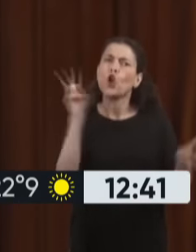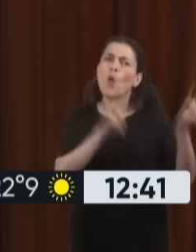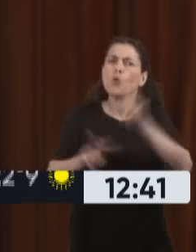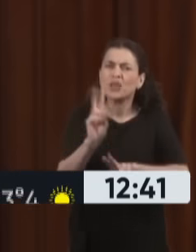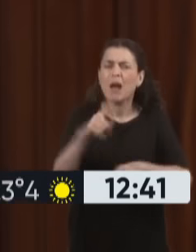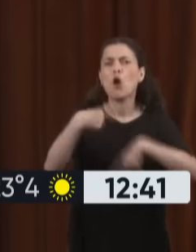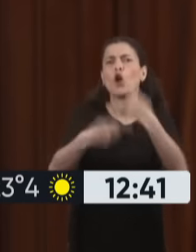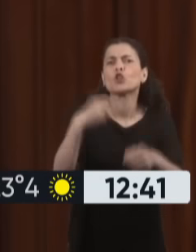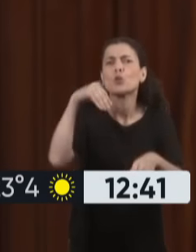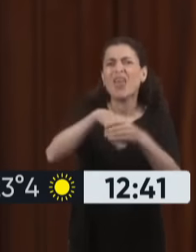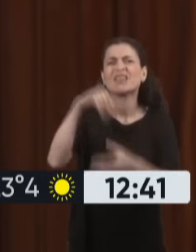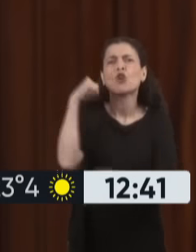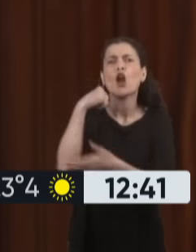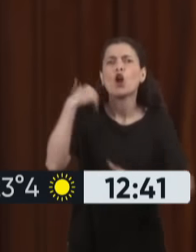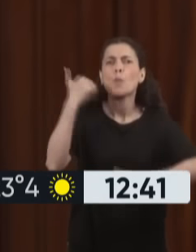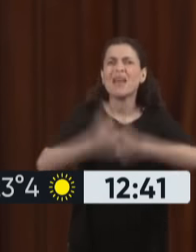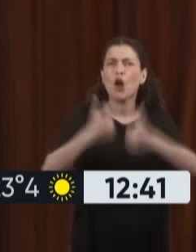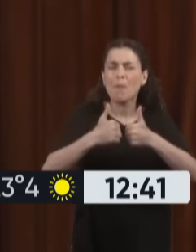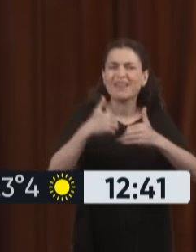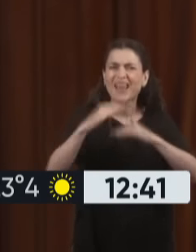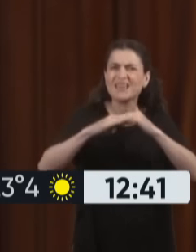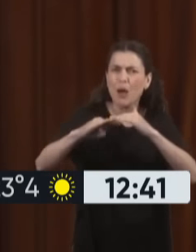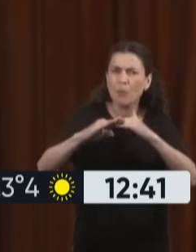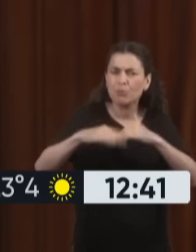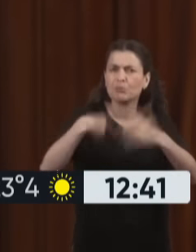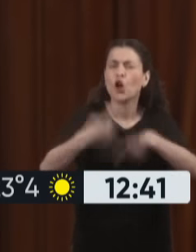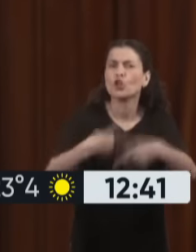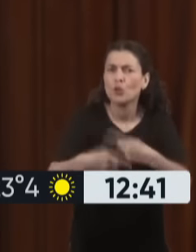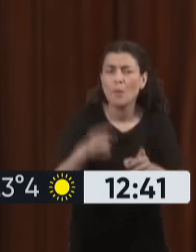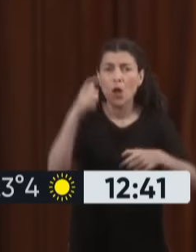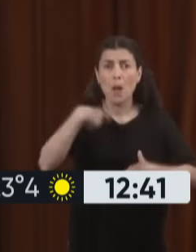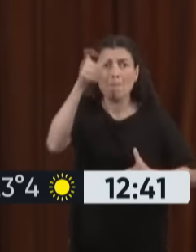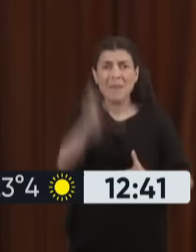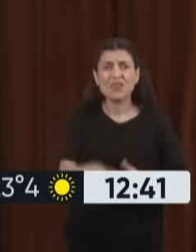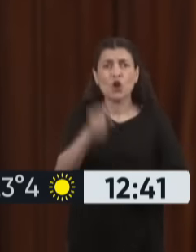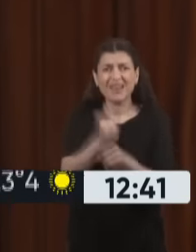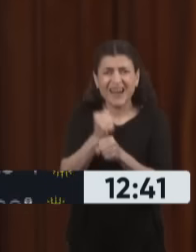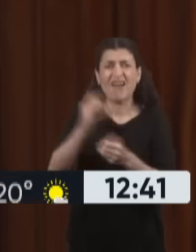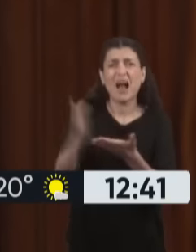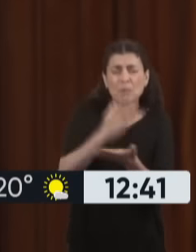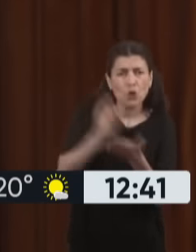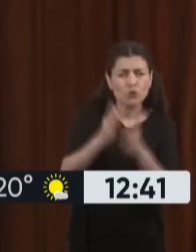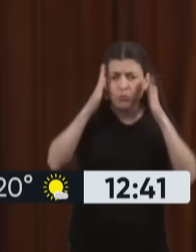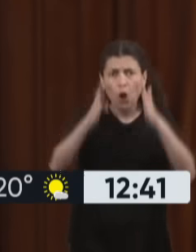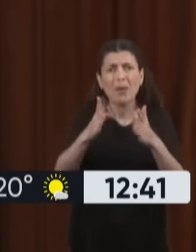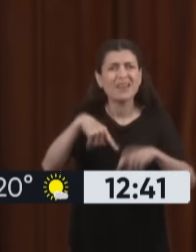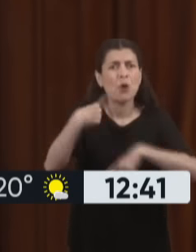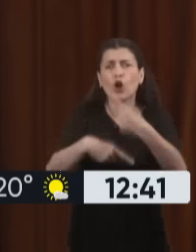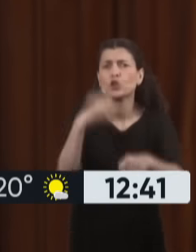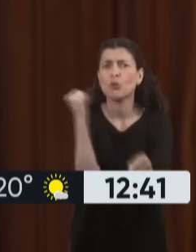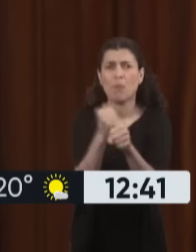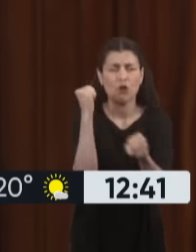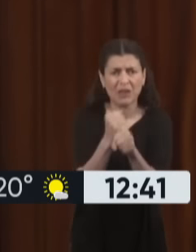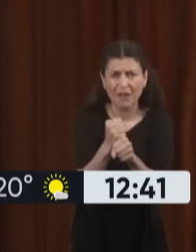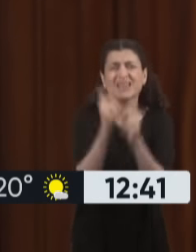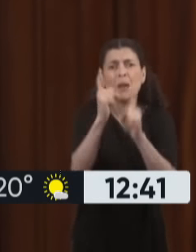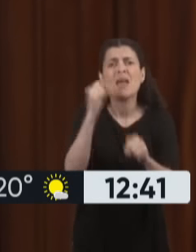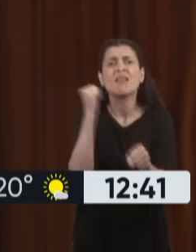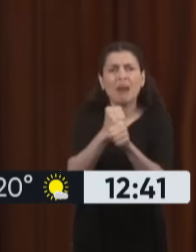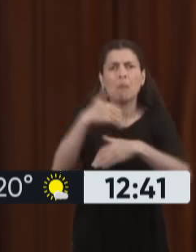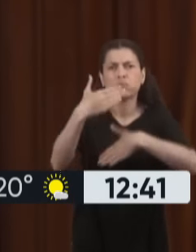nuestra economía, porque el que produce debe enfocarse en producir y así capitalizar al máximo su tiempo para luego poder disponer